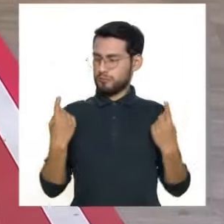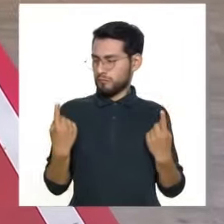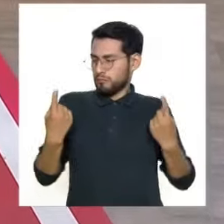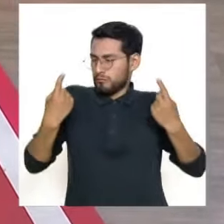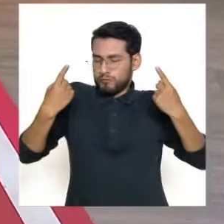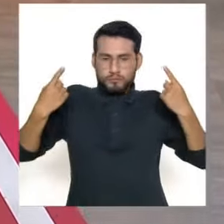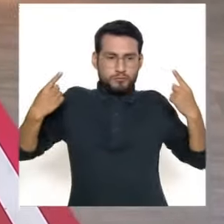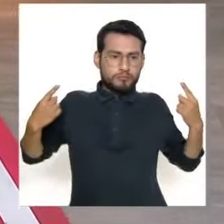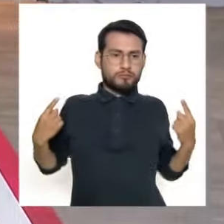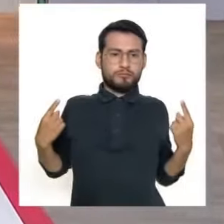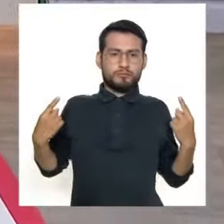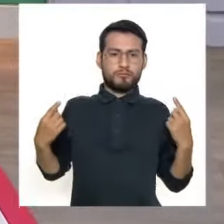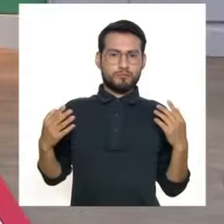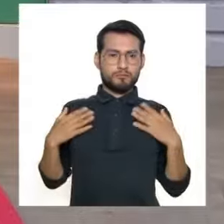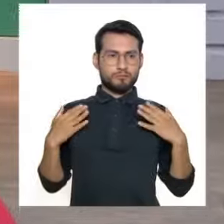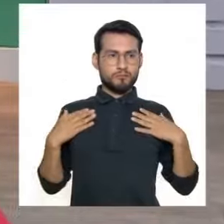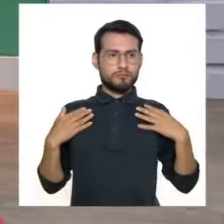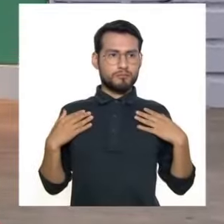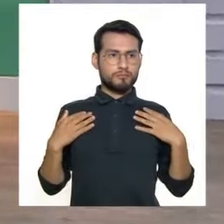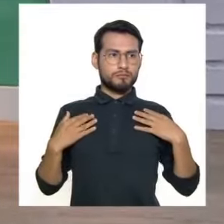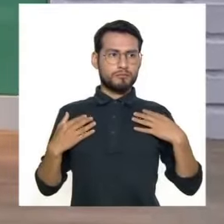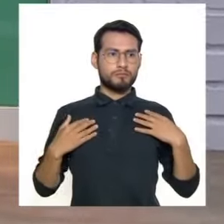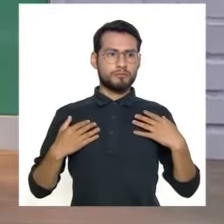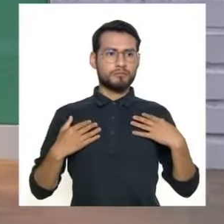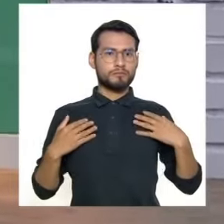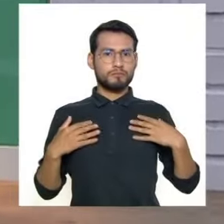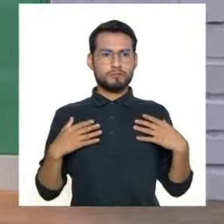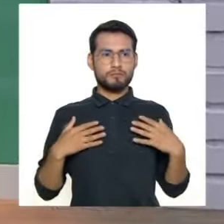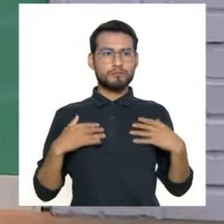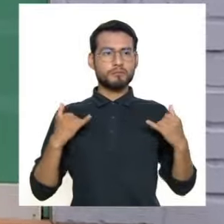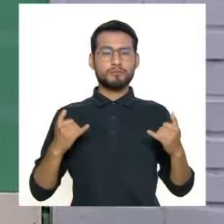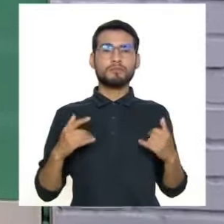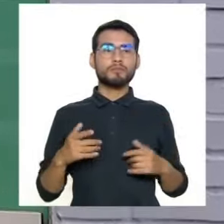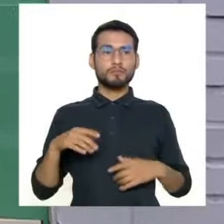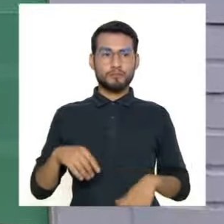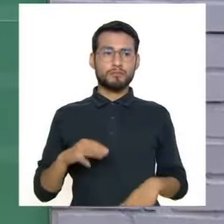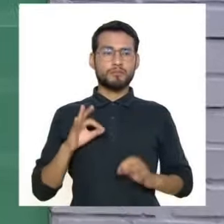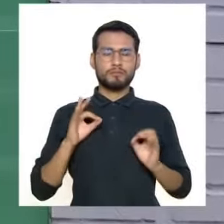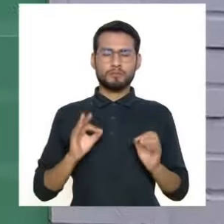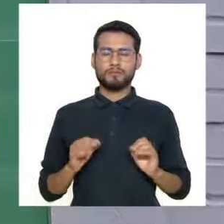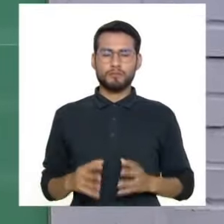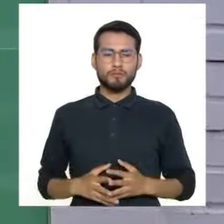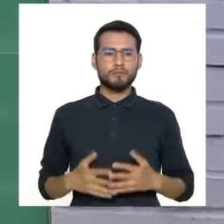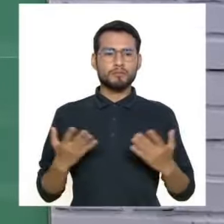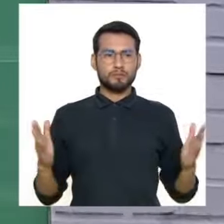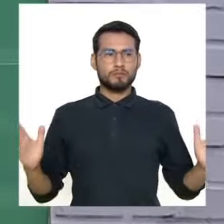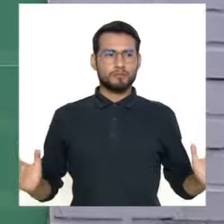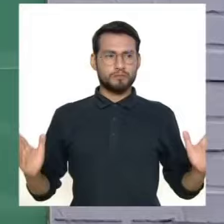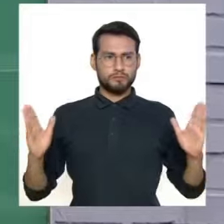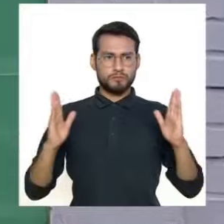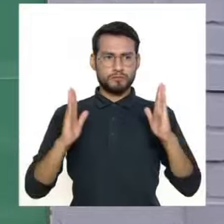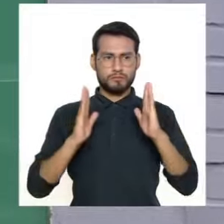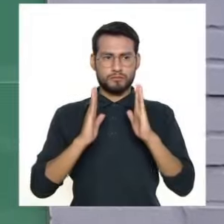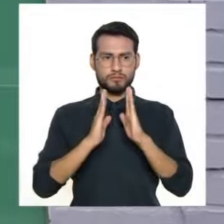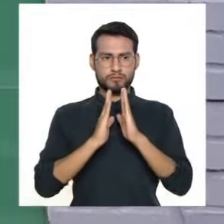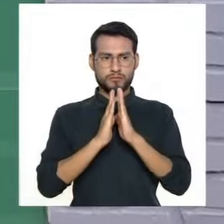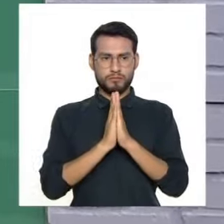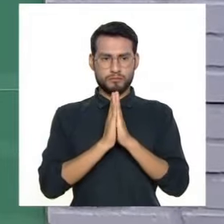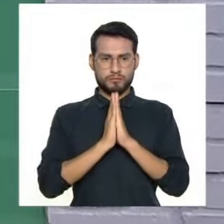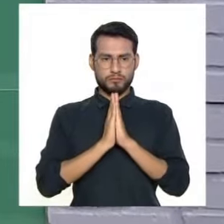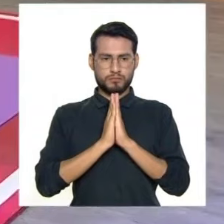momento en la posición de tadasana o postura de la montaña de pie y colocamos Las Palmas de las manos en el pecho